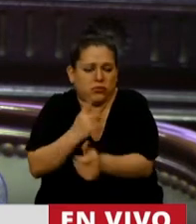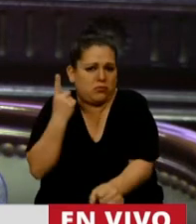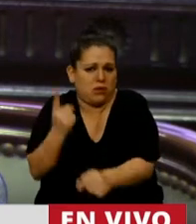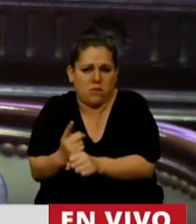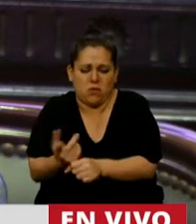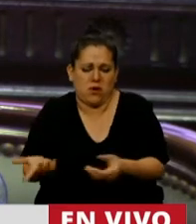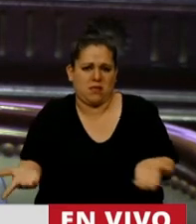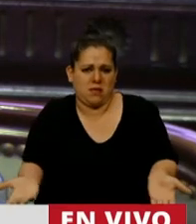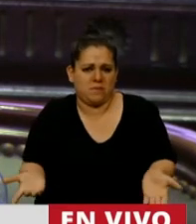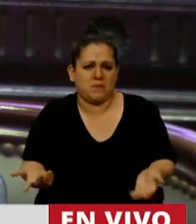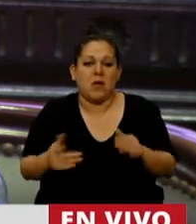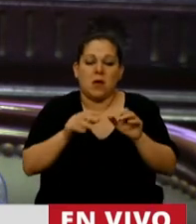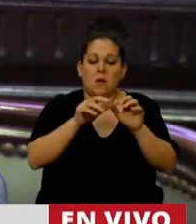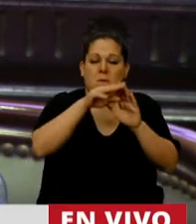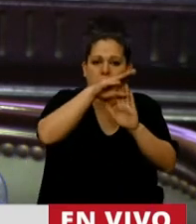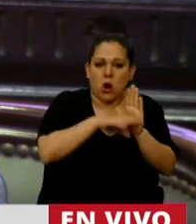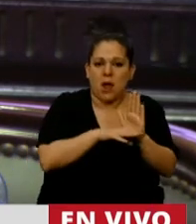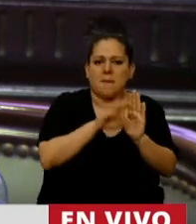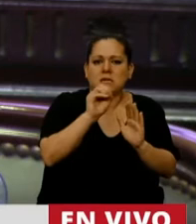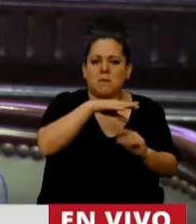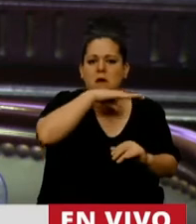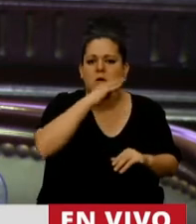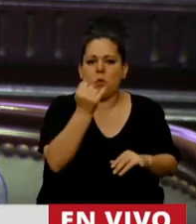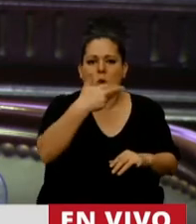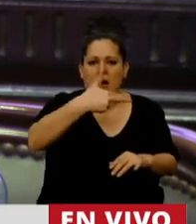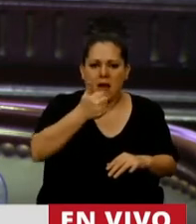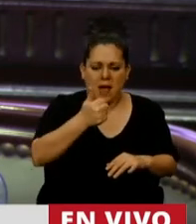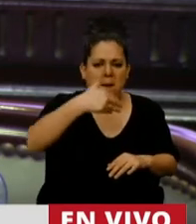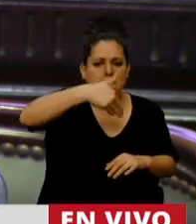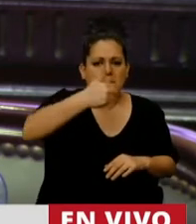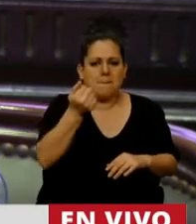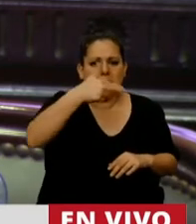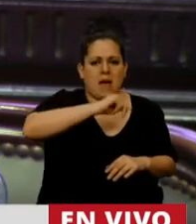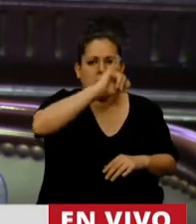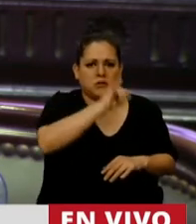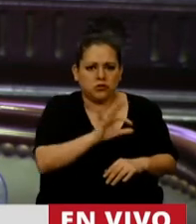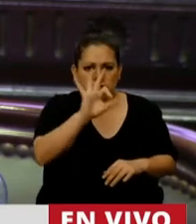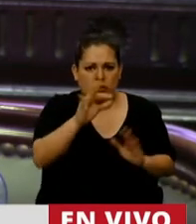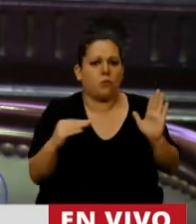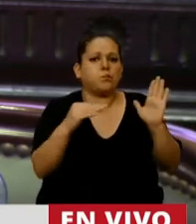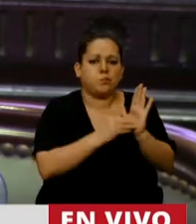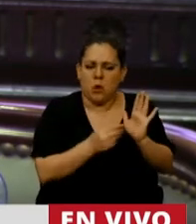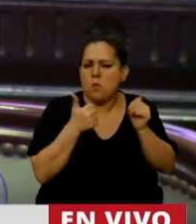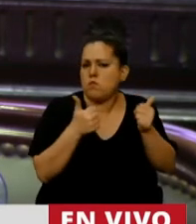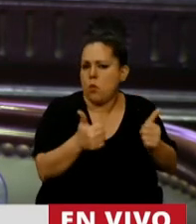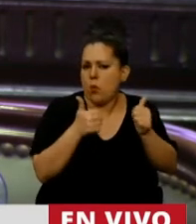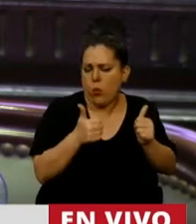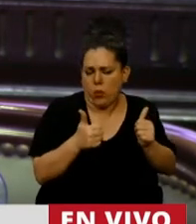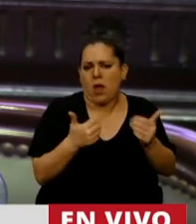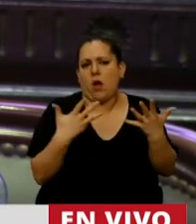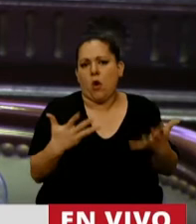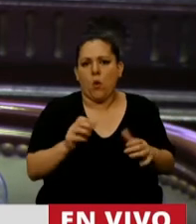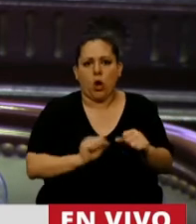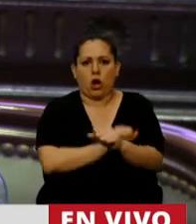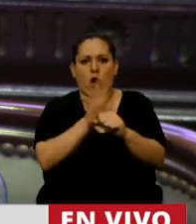El programa Juana Manso, muy bien también, y celebramos el presupuesto y el aumento. Claramente la pandemia nos